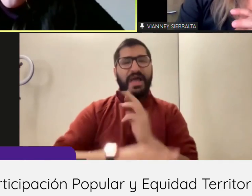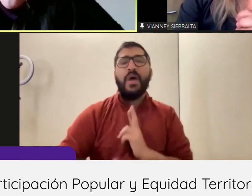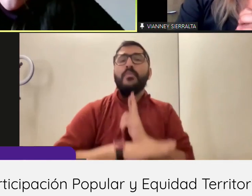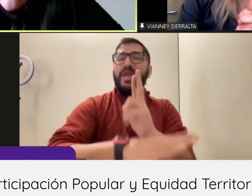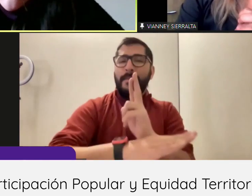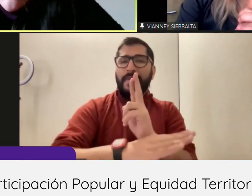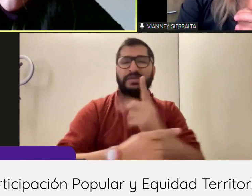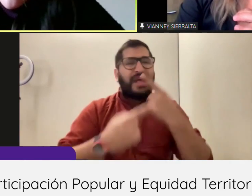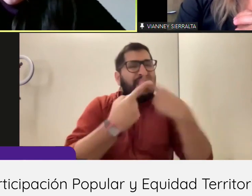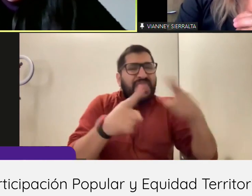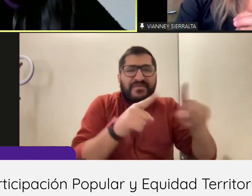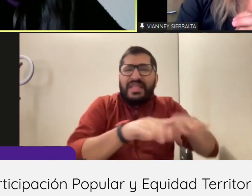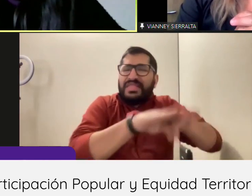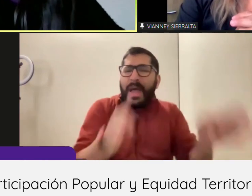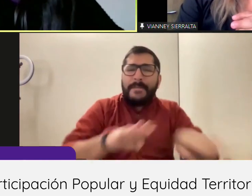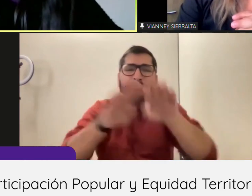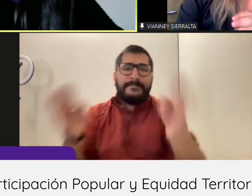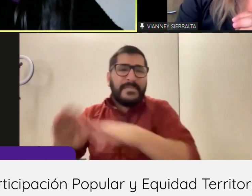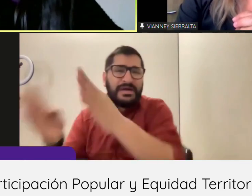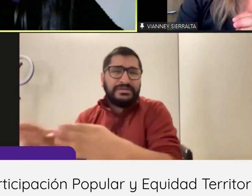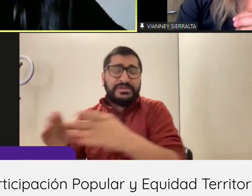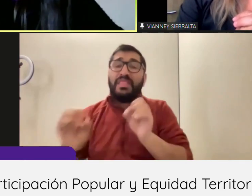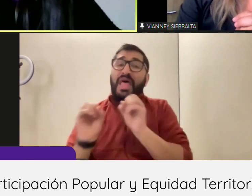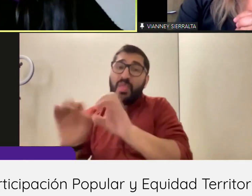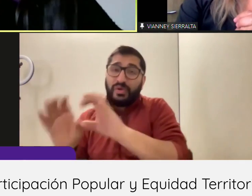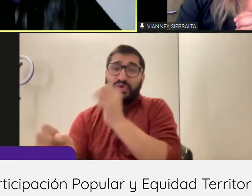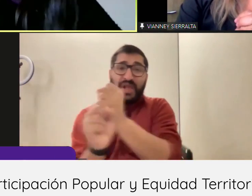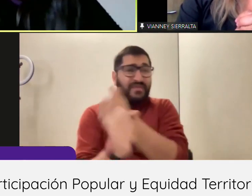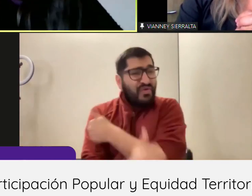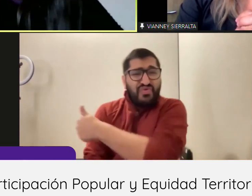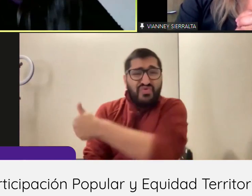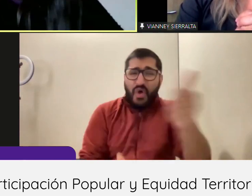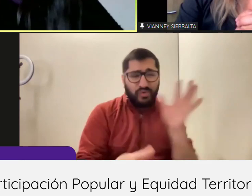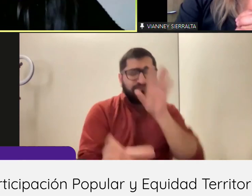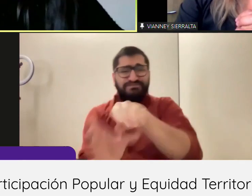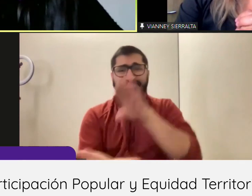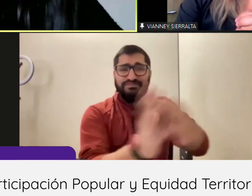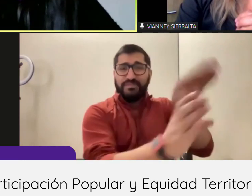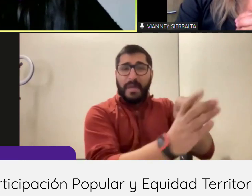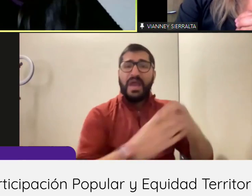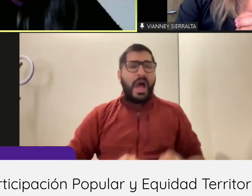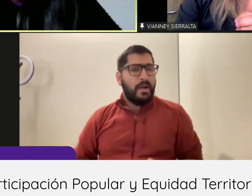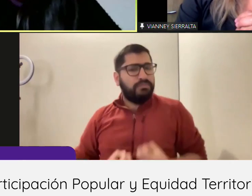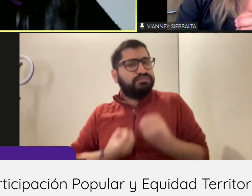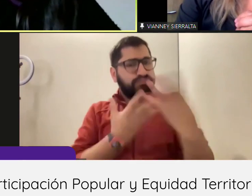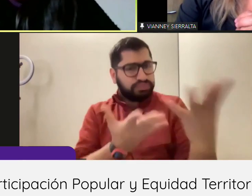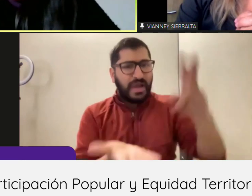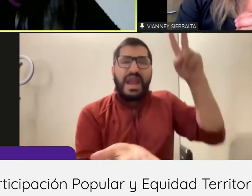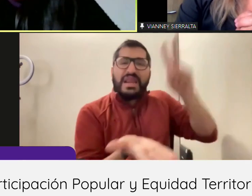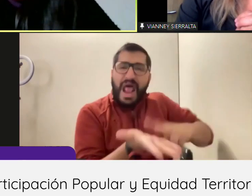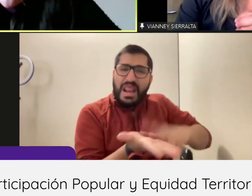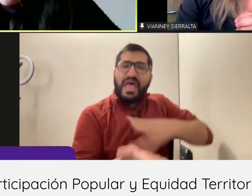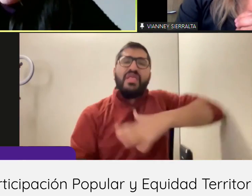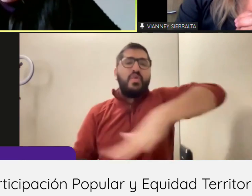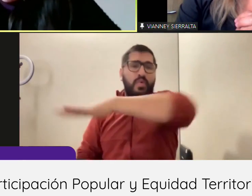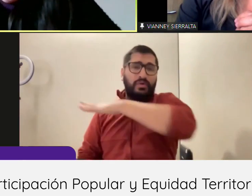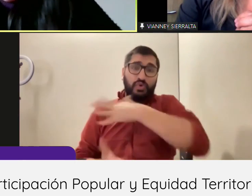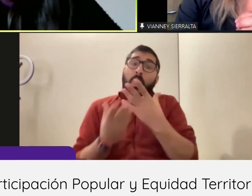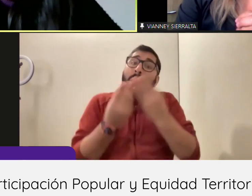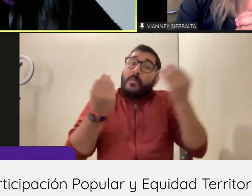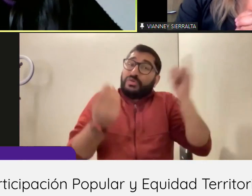participación ciudadana y podemos ir representando en distintas instancias, en distintas mesas podríamos